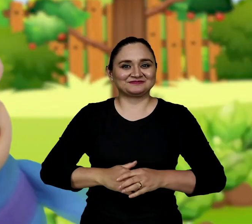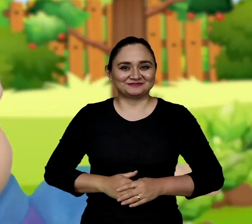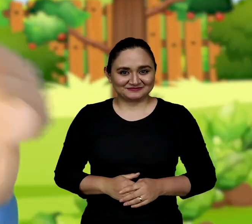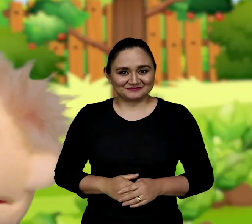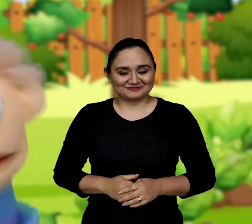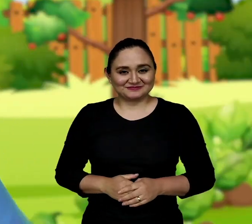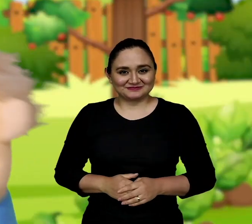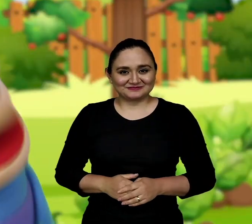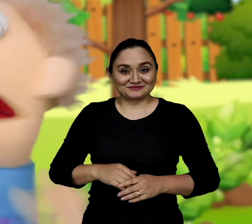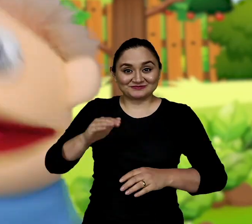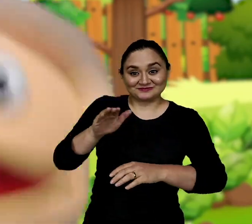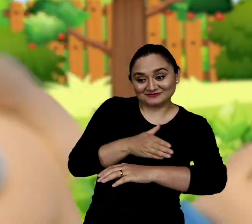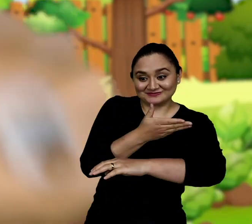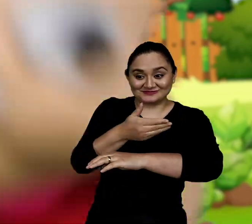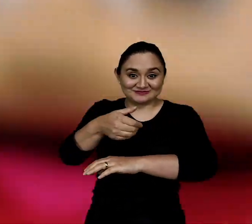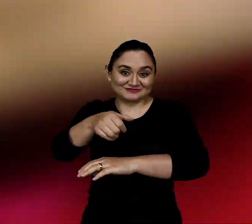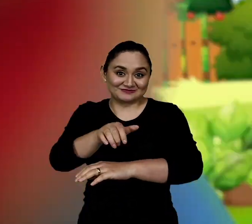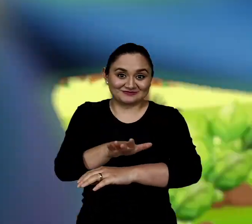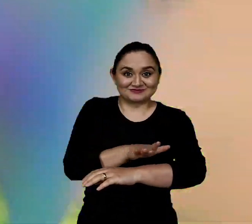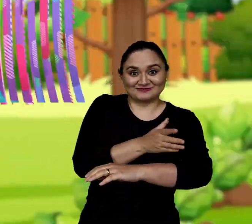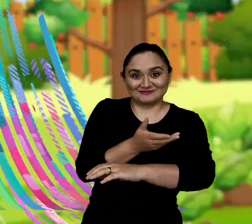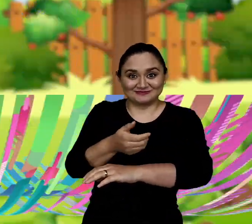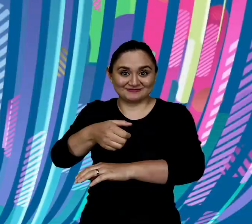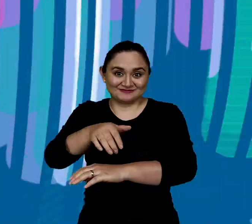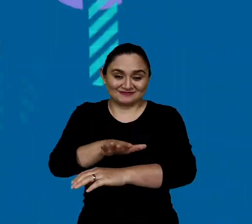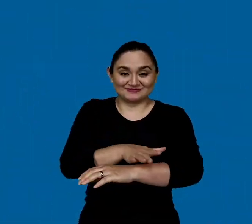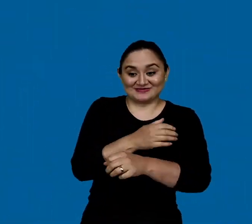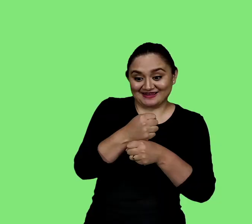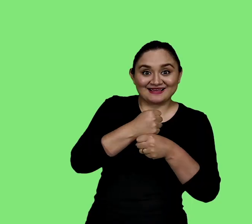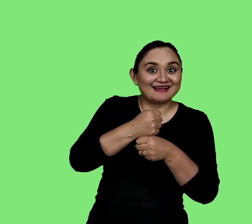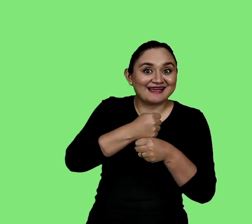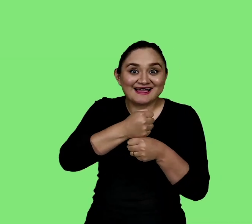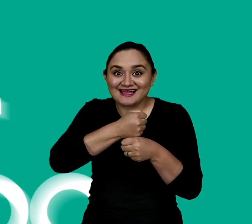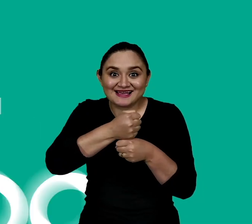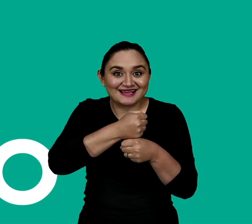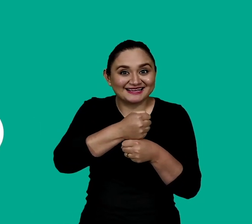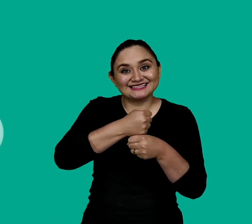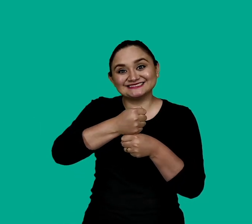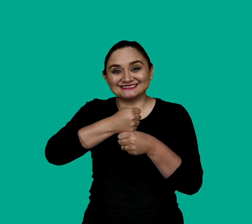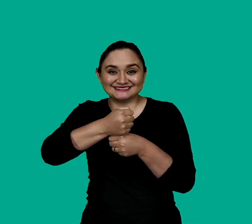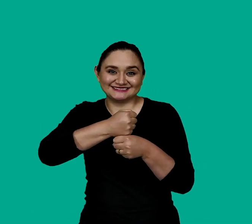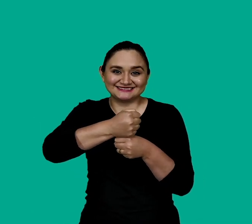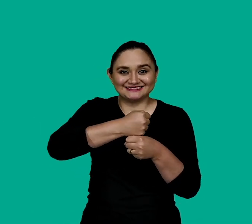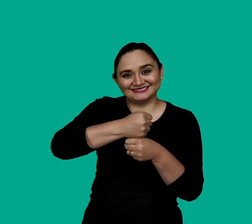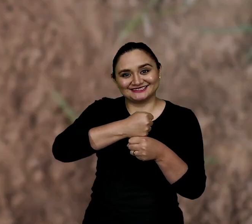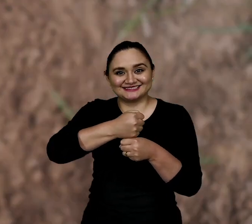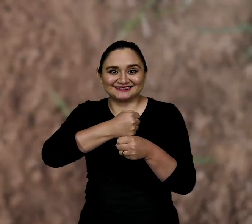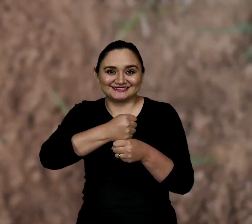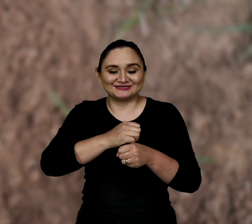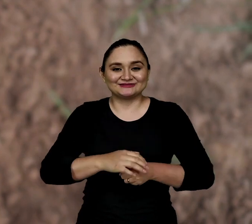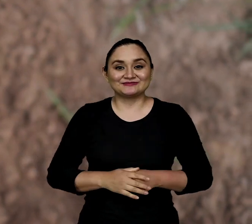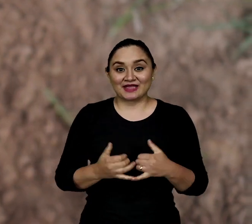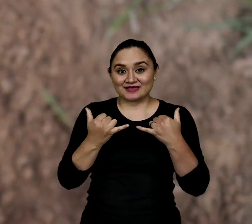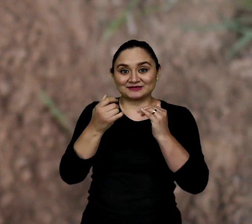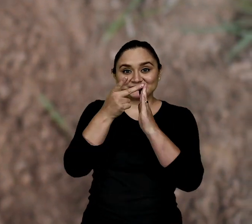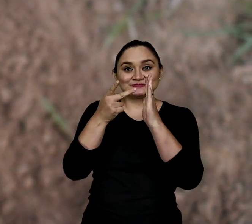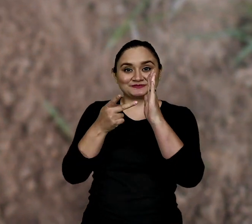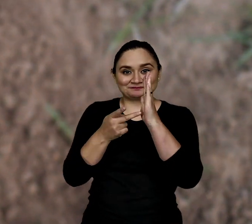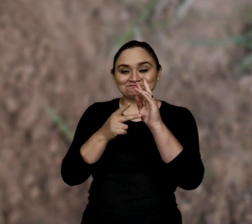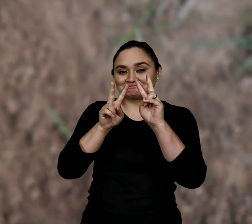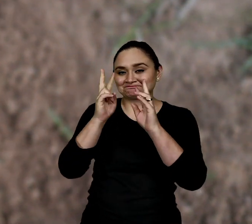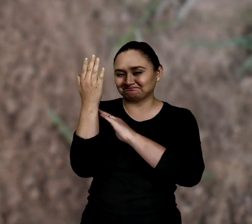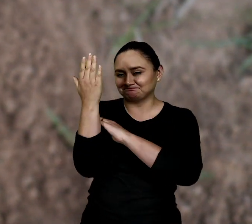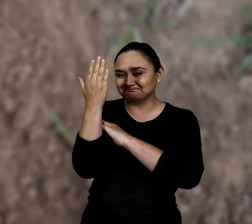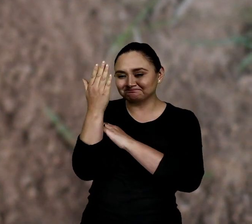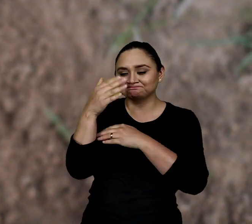¿Café? ¿Café? ¡Ay, café, café! Hoy en los programas de televisión para bachillerato aprenderemos a identificar